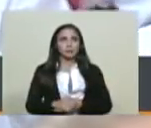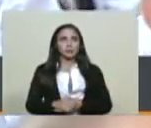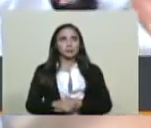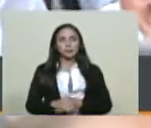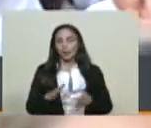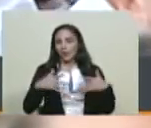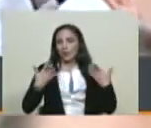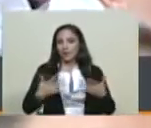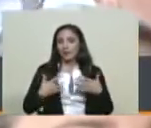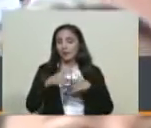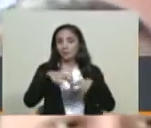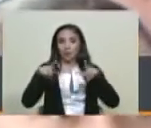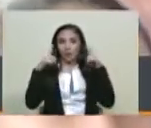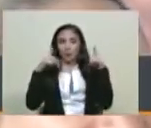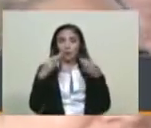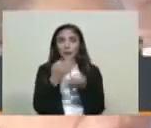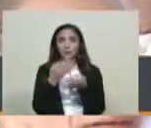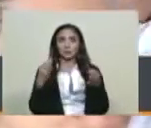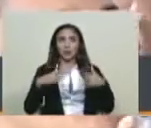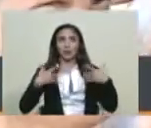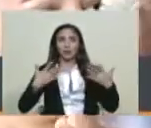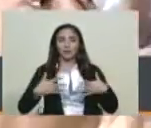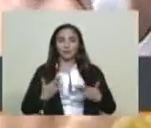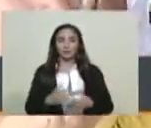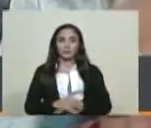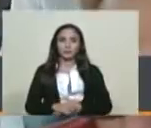Contento de estar en La Guaira.